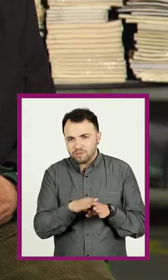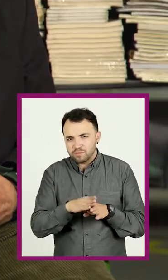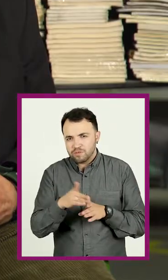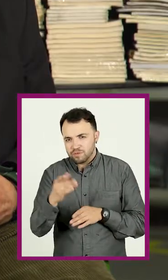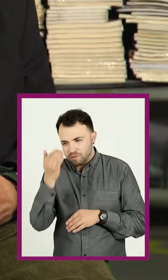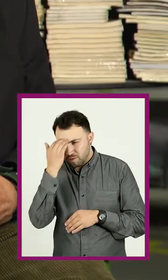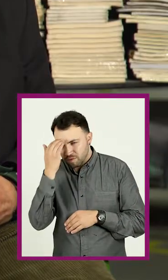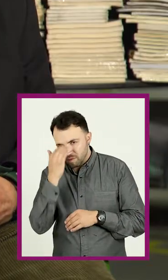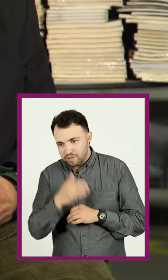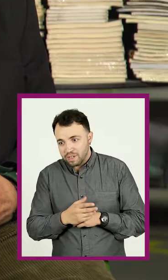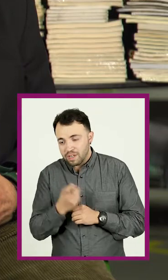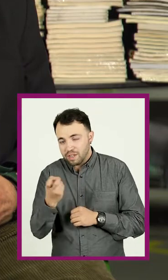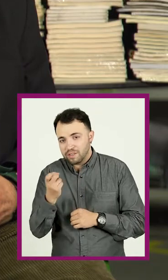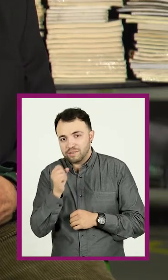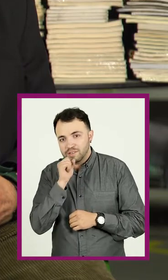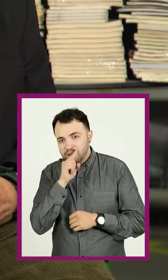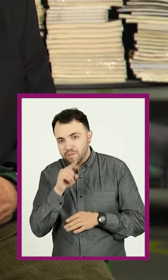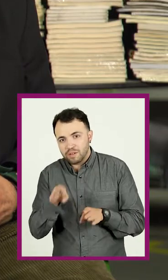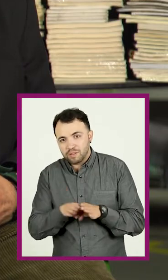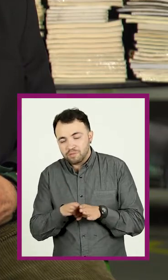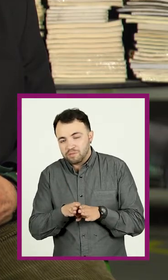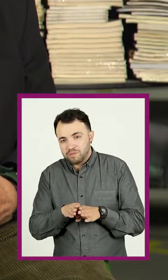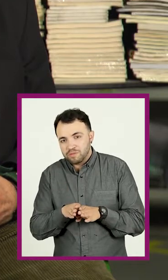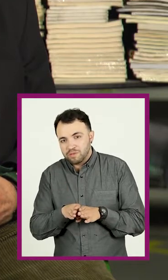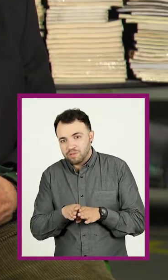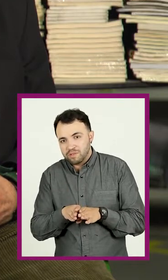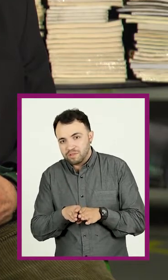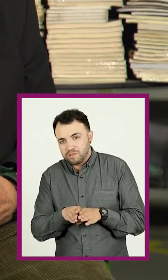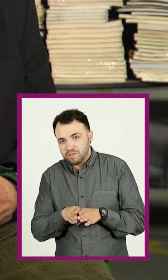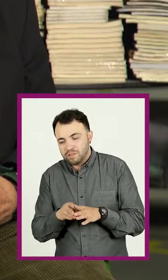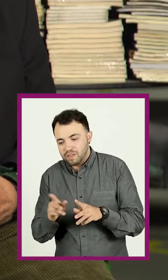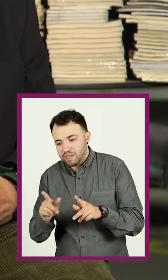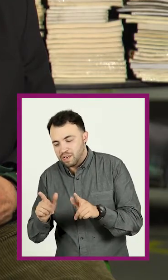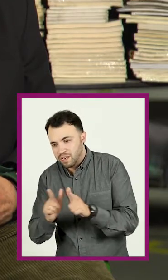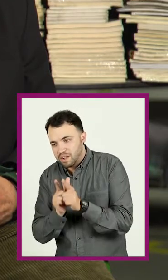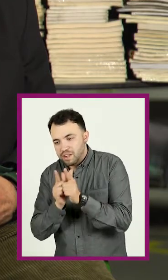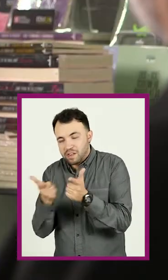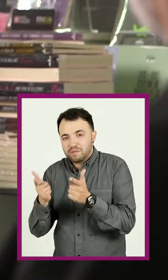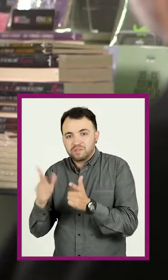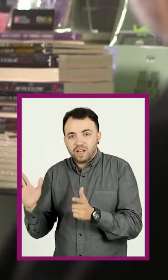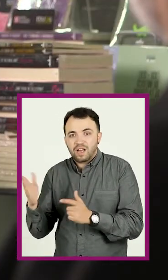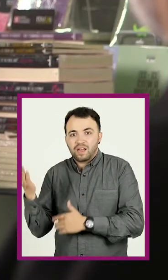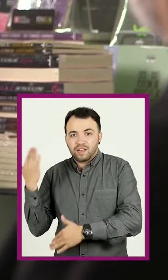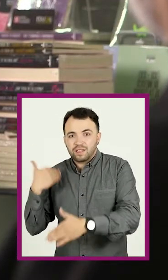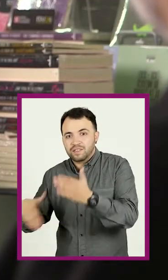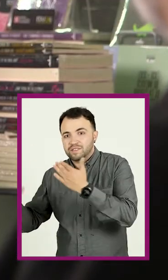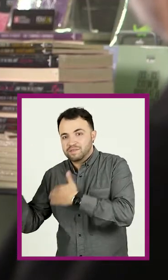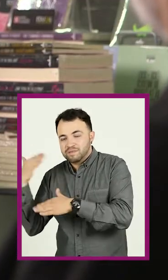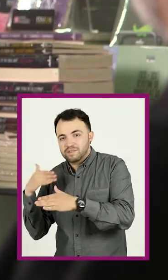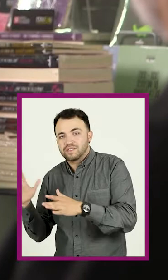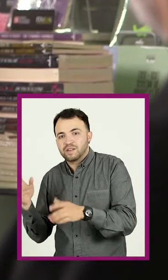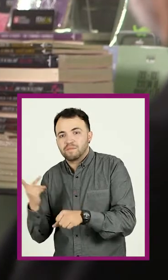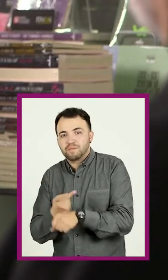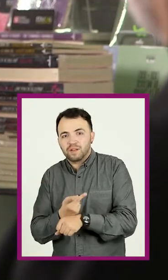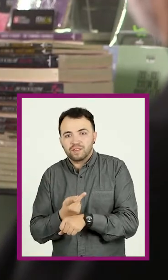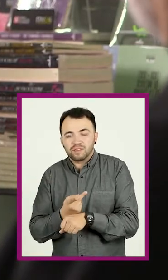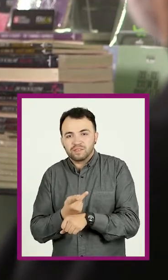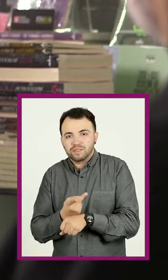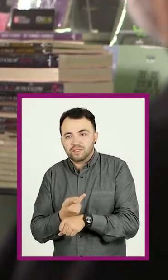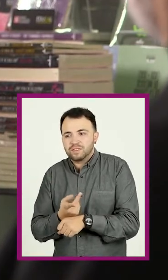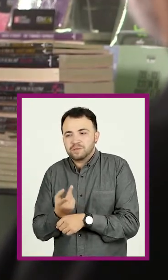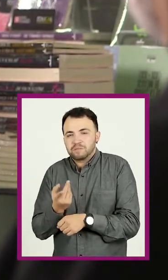en la República, en el primer libro de la República. El diálogo entre Sócrates y Trasímaco es algo muy